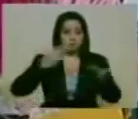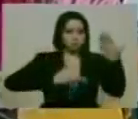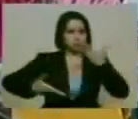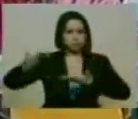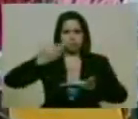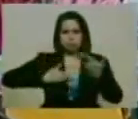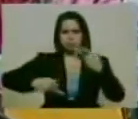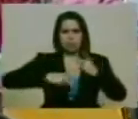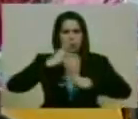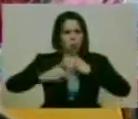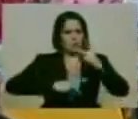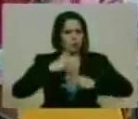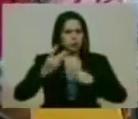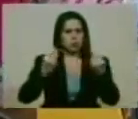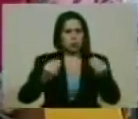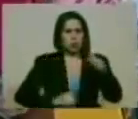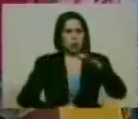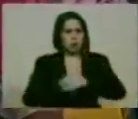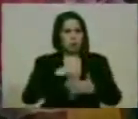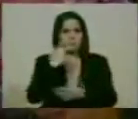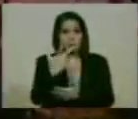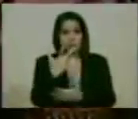comercialización. Tercero,